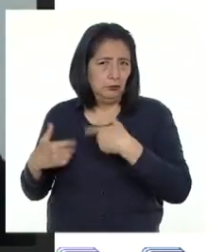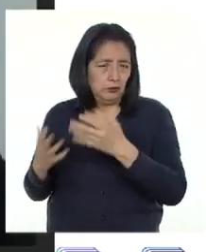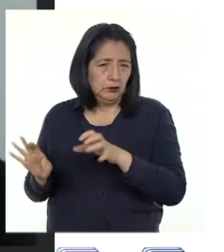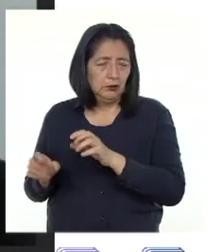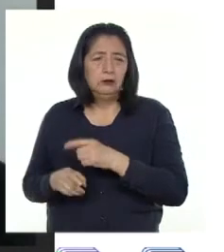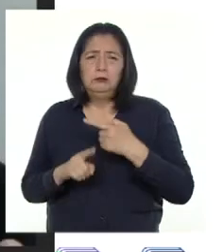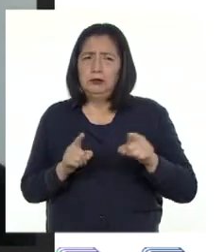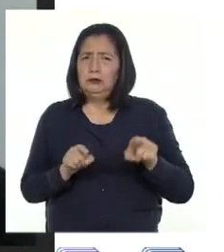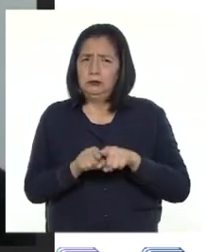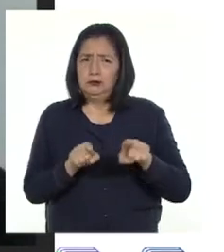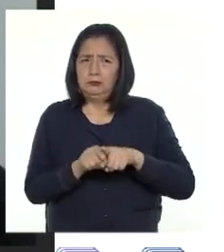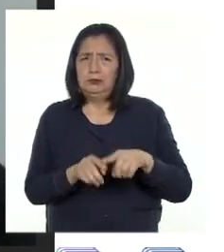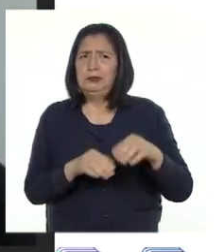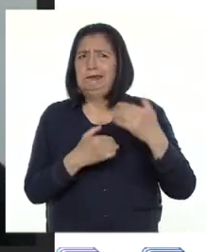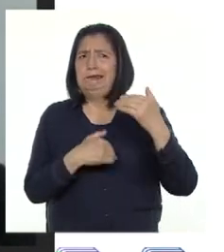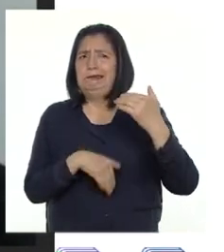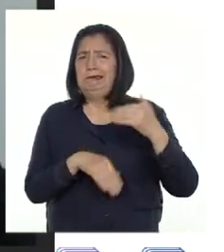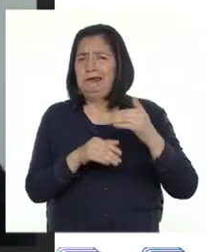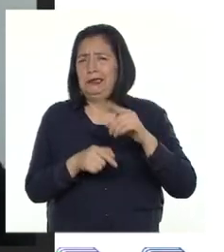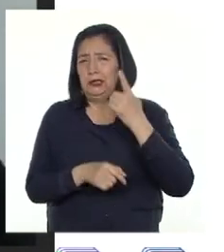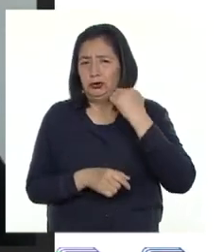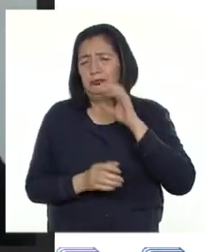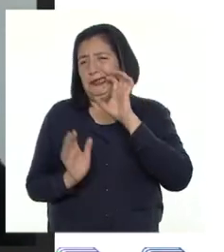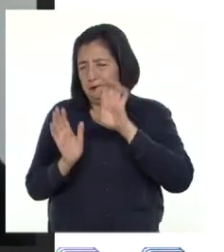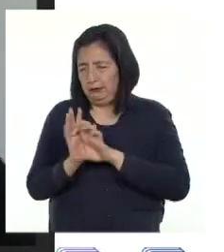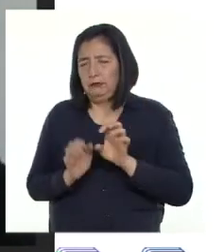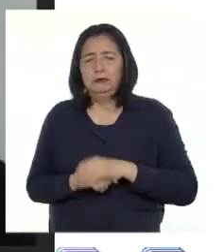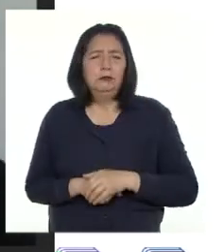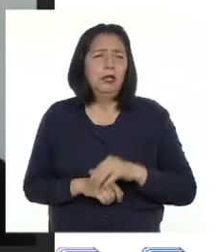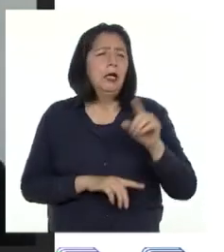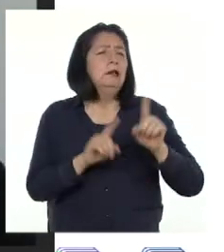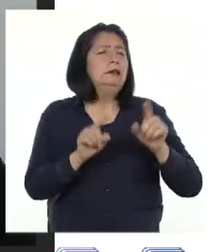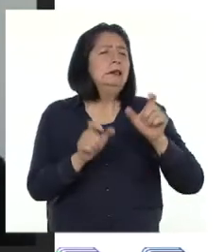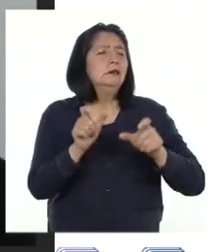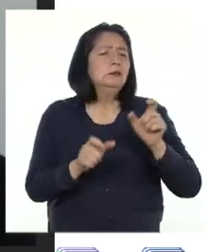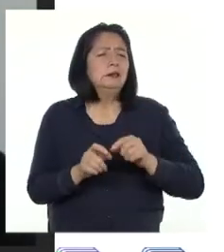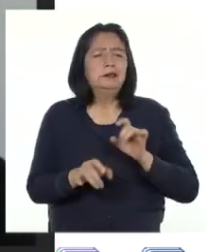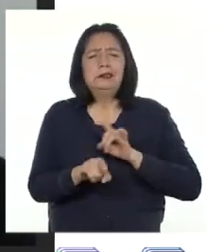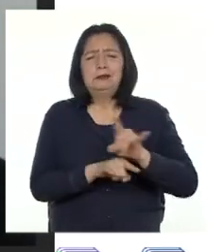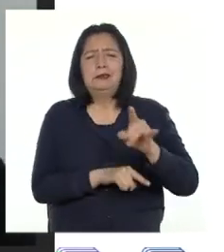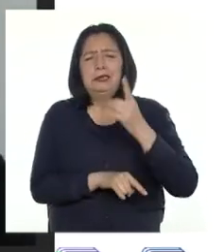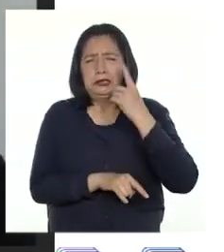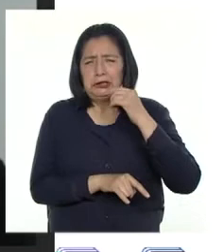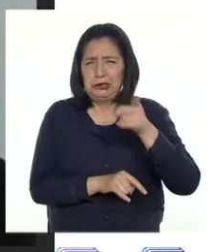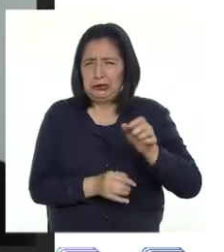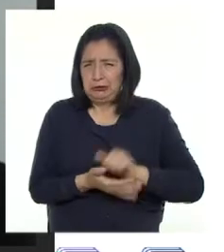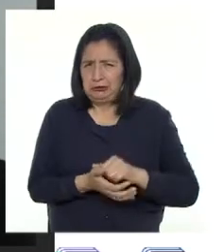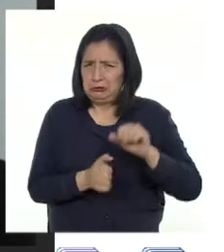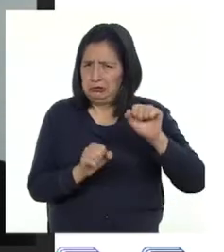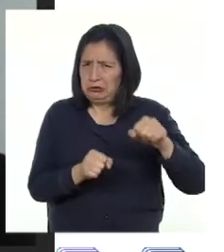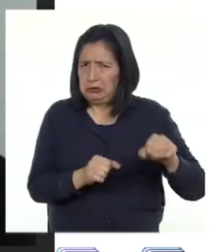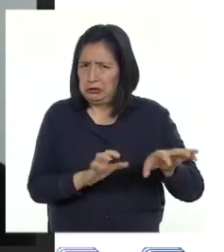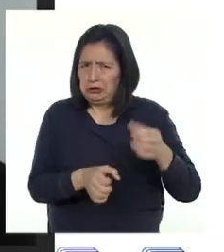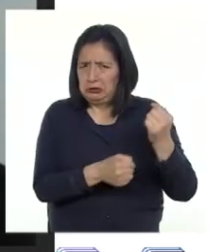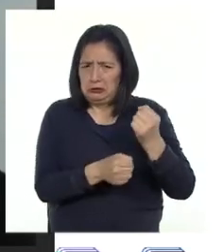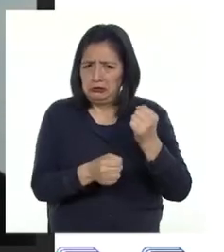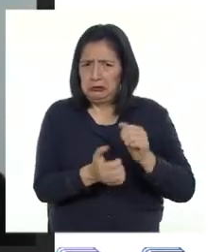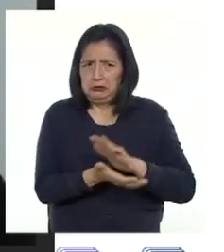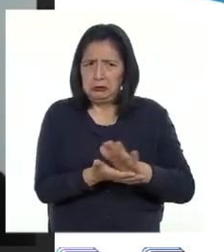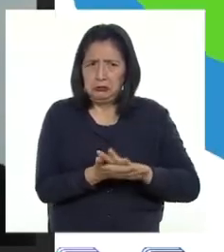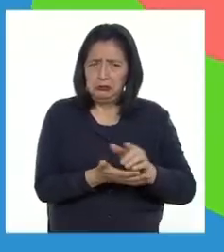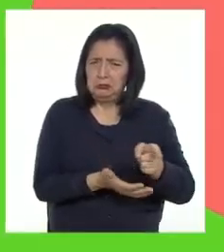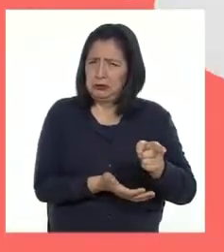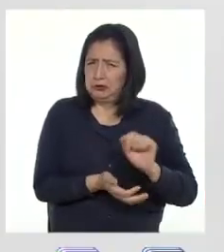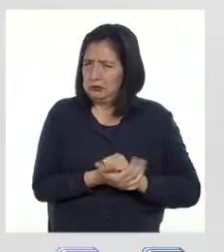pero también limitan a los hombres. Por ejemplo, hay personas que se burlan de los hombres que realizan los quehaceres del